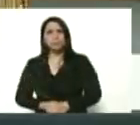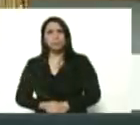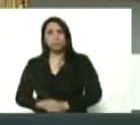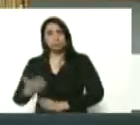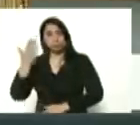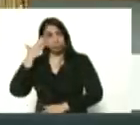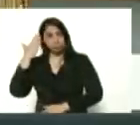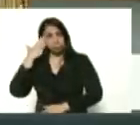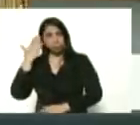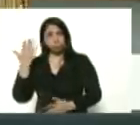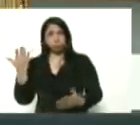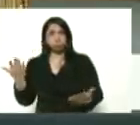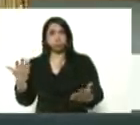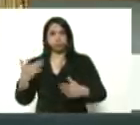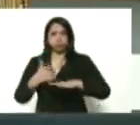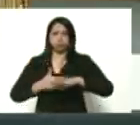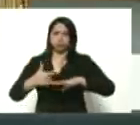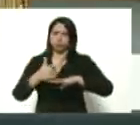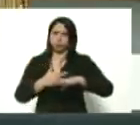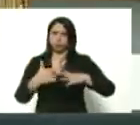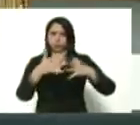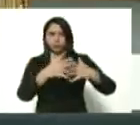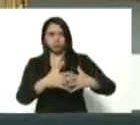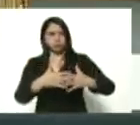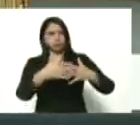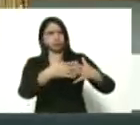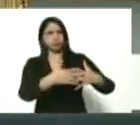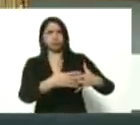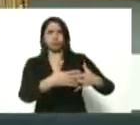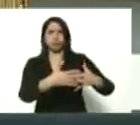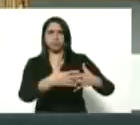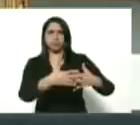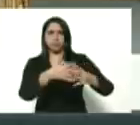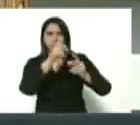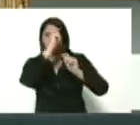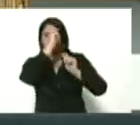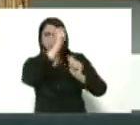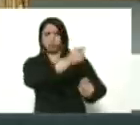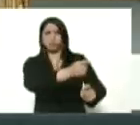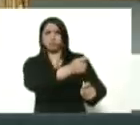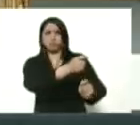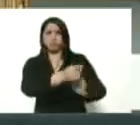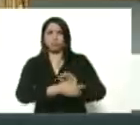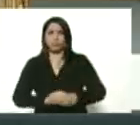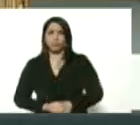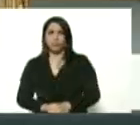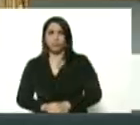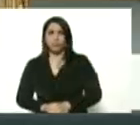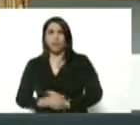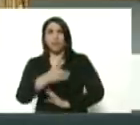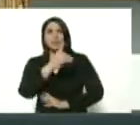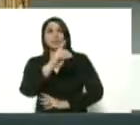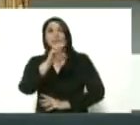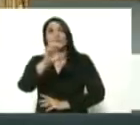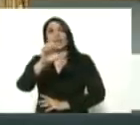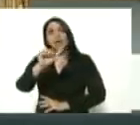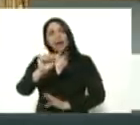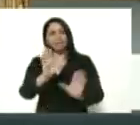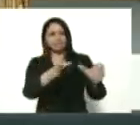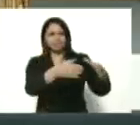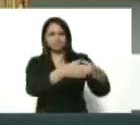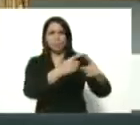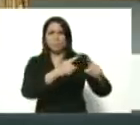Saber que el gobierno de Estados Unidos delegó en la DEA para